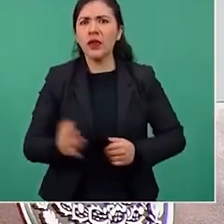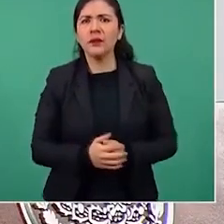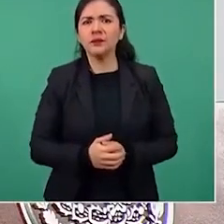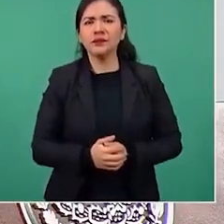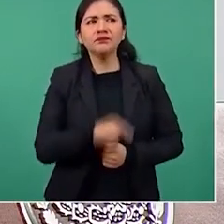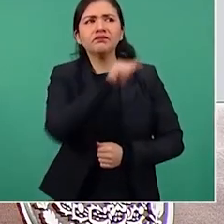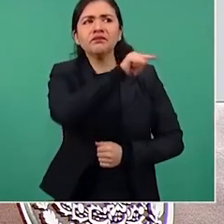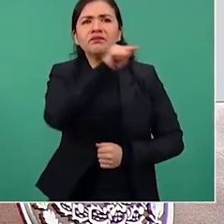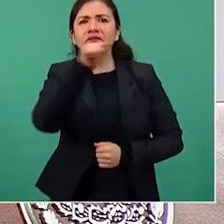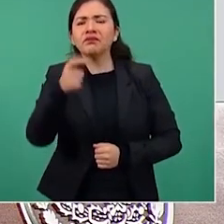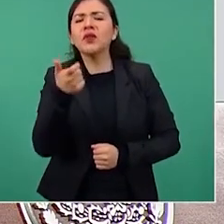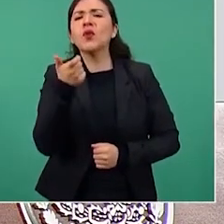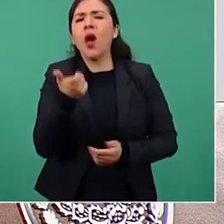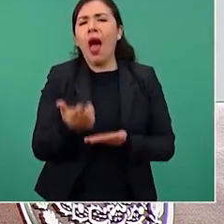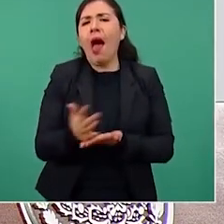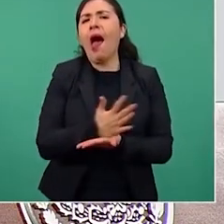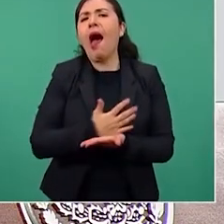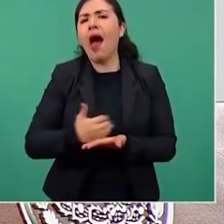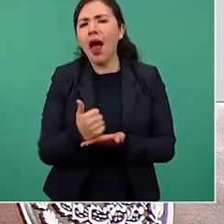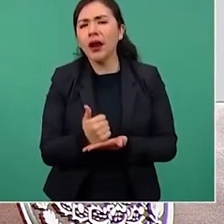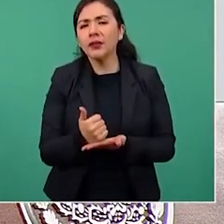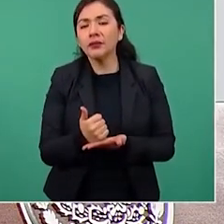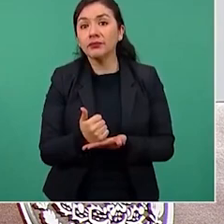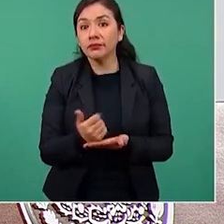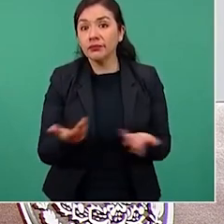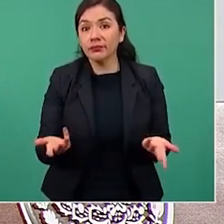¿Cuánto ganan los consejeros?